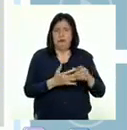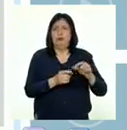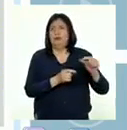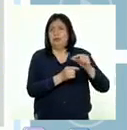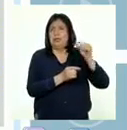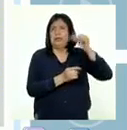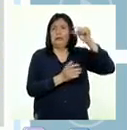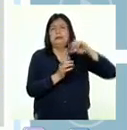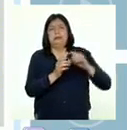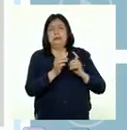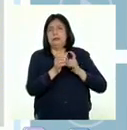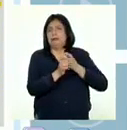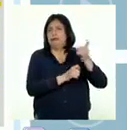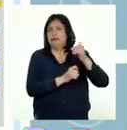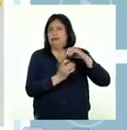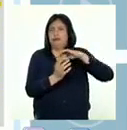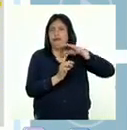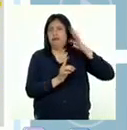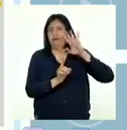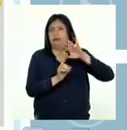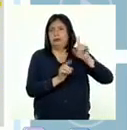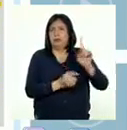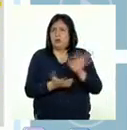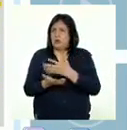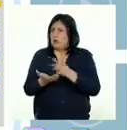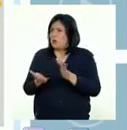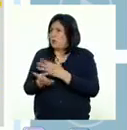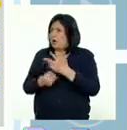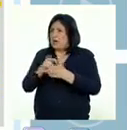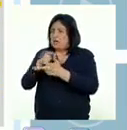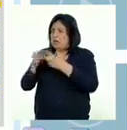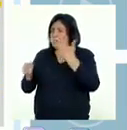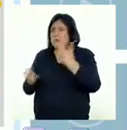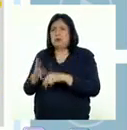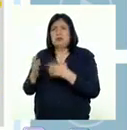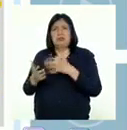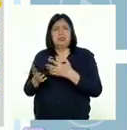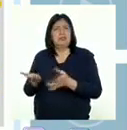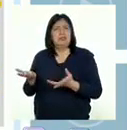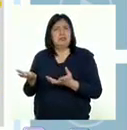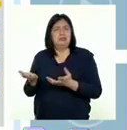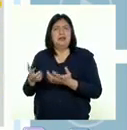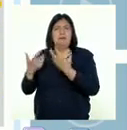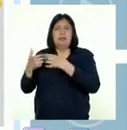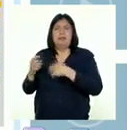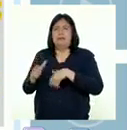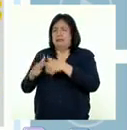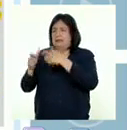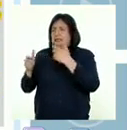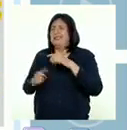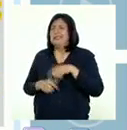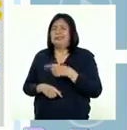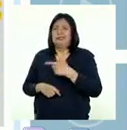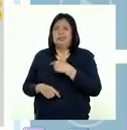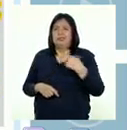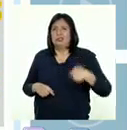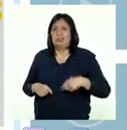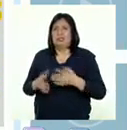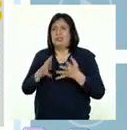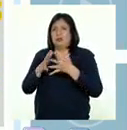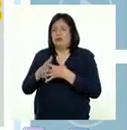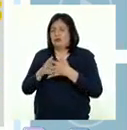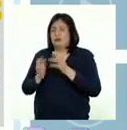gases contaminantes. Y entre ellas no están los 3 principales emisores: China,